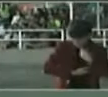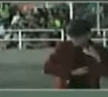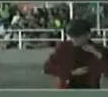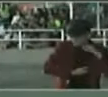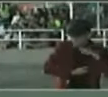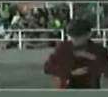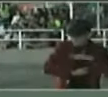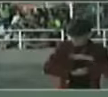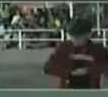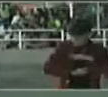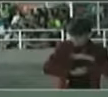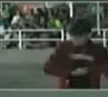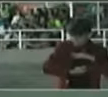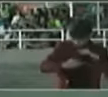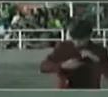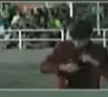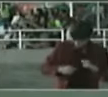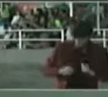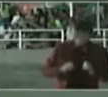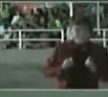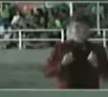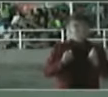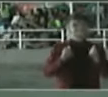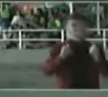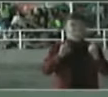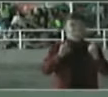tu salvación.